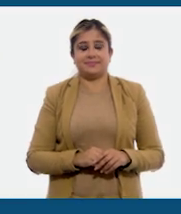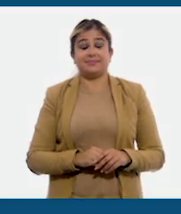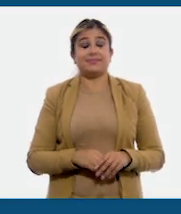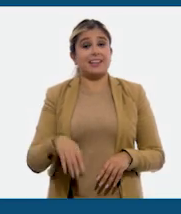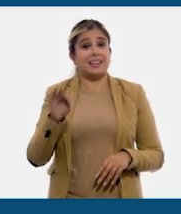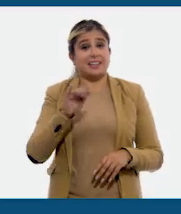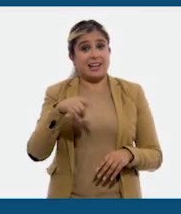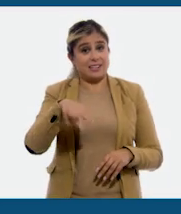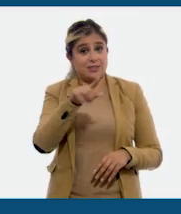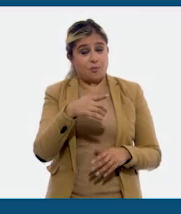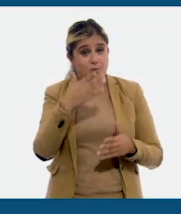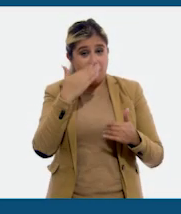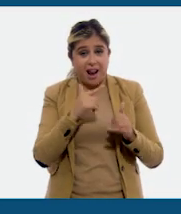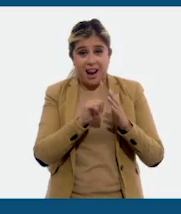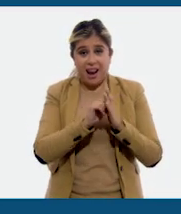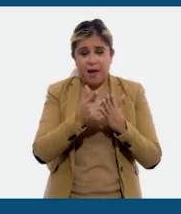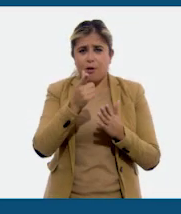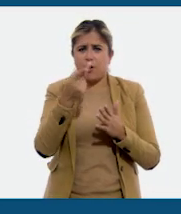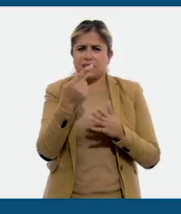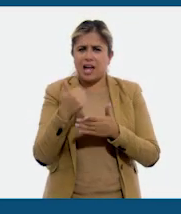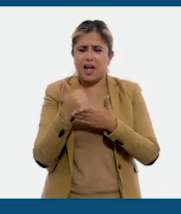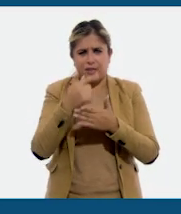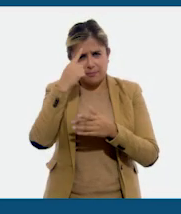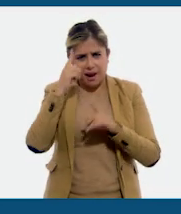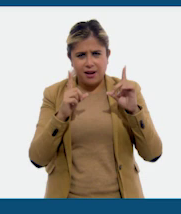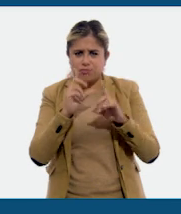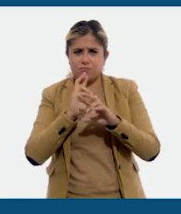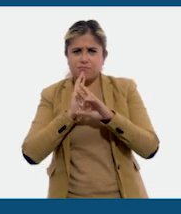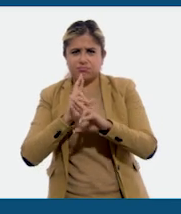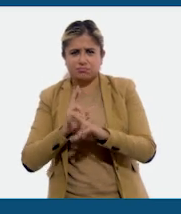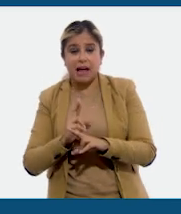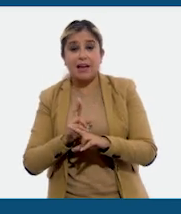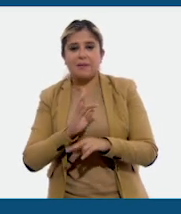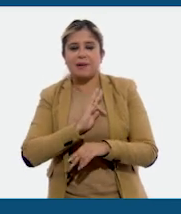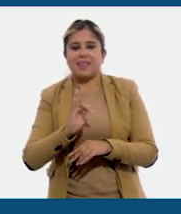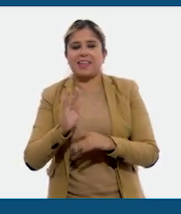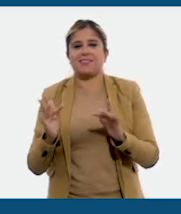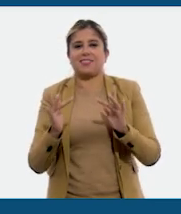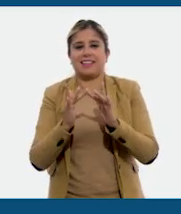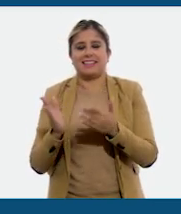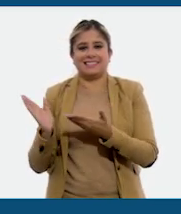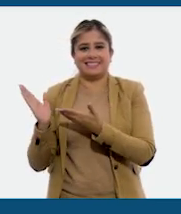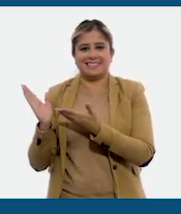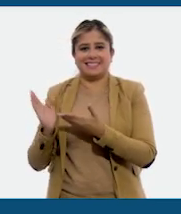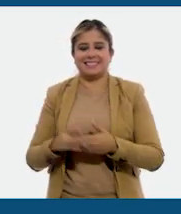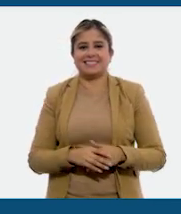Si no tienes libro de texto o necesitas ayuda para responder las preguntas, contáctanos.